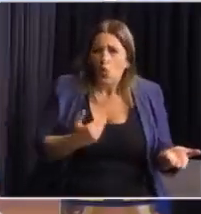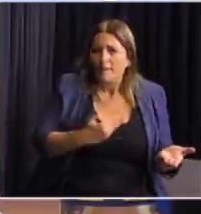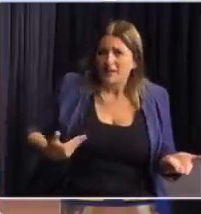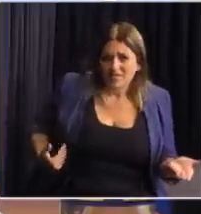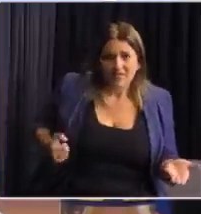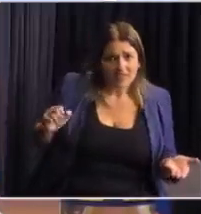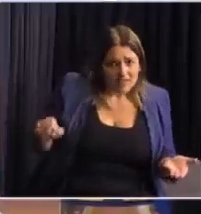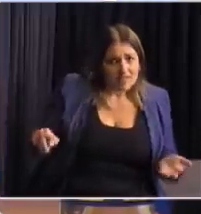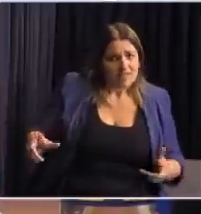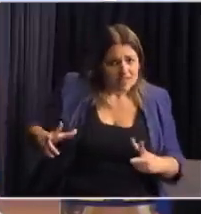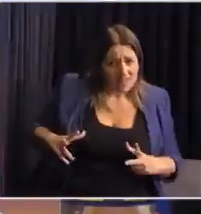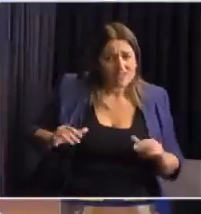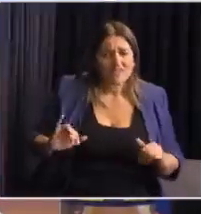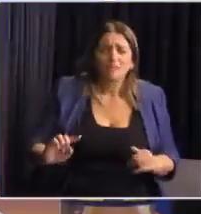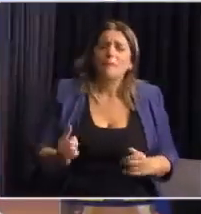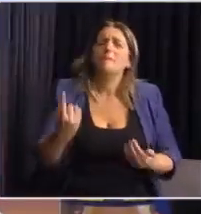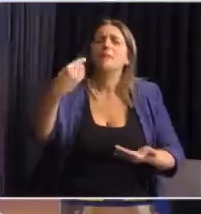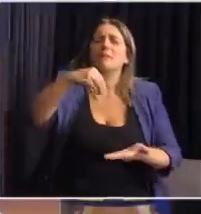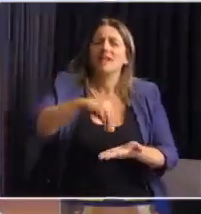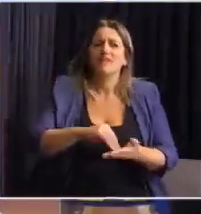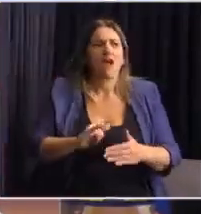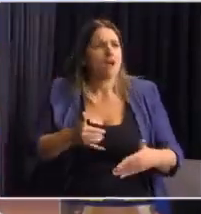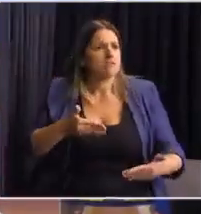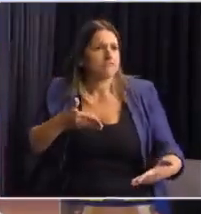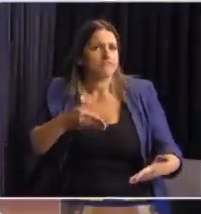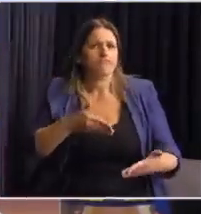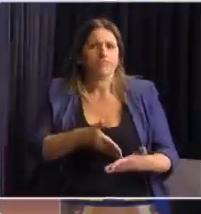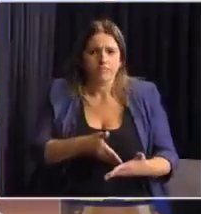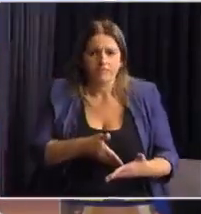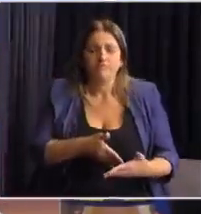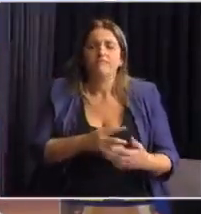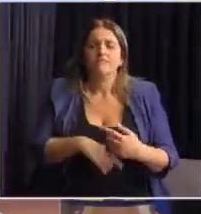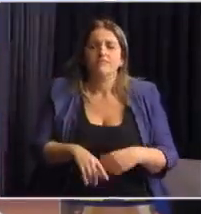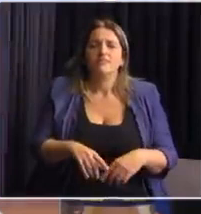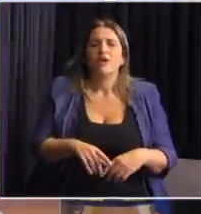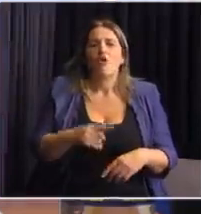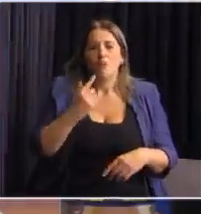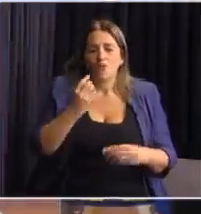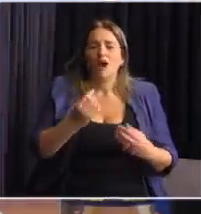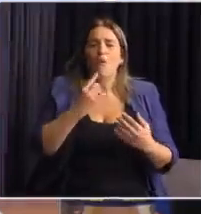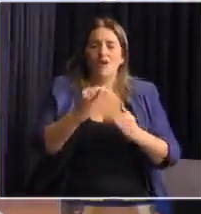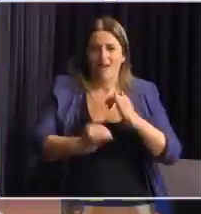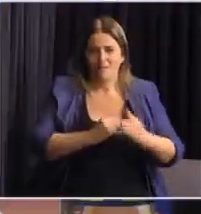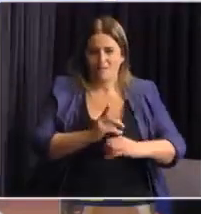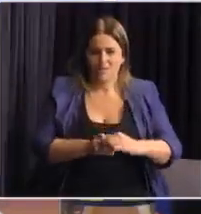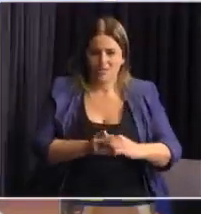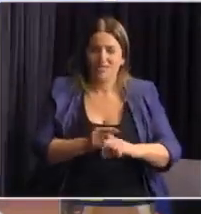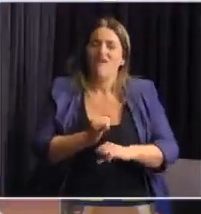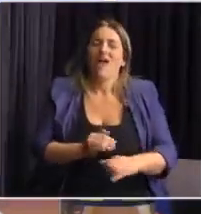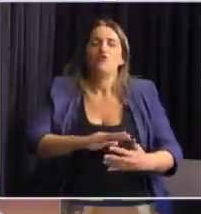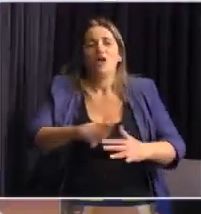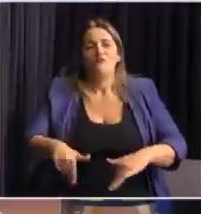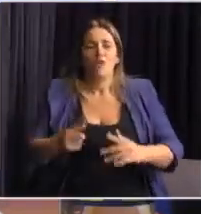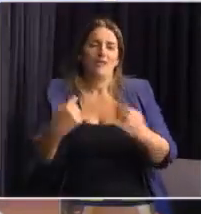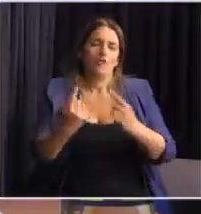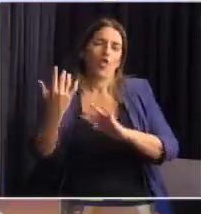lo decía, por primera vez un estancamiento lo vemos como una buena noticia. Quiere decir que ha habido una estrategia de